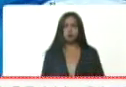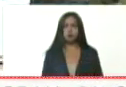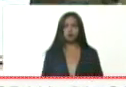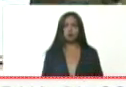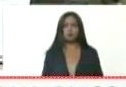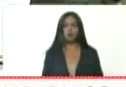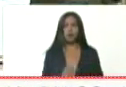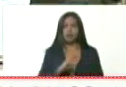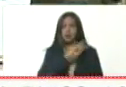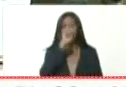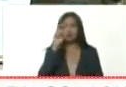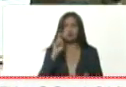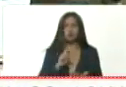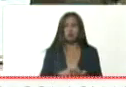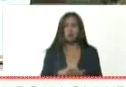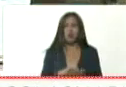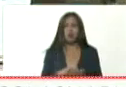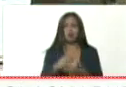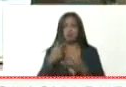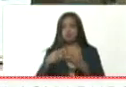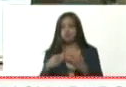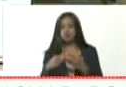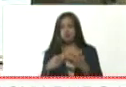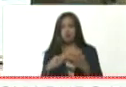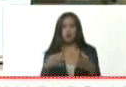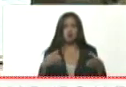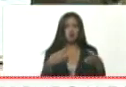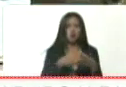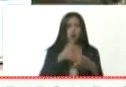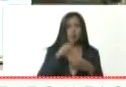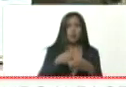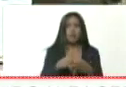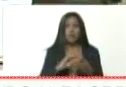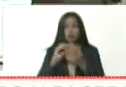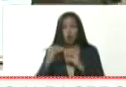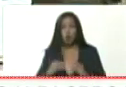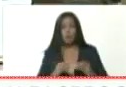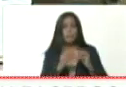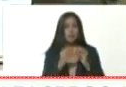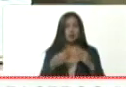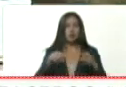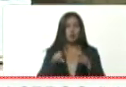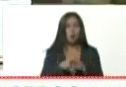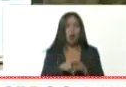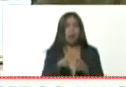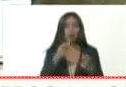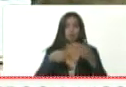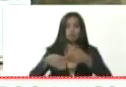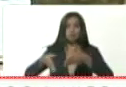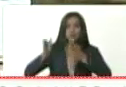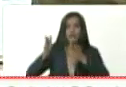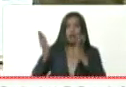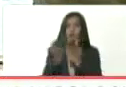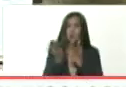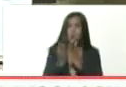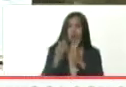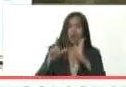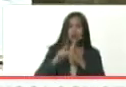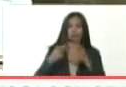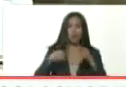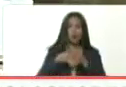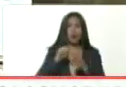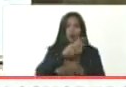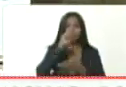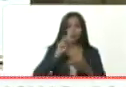a nivel nacional combos y materiales para el mantenimiento de la infraestructura de escuelas y liceos a nivel